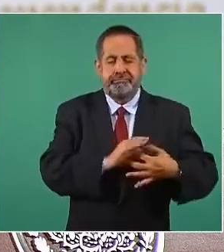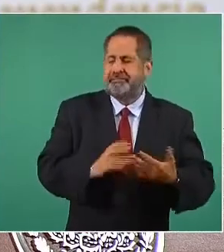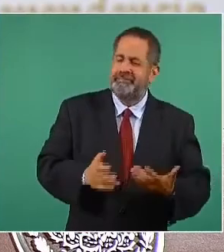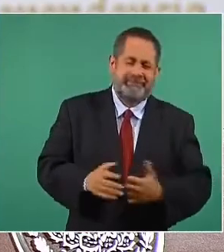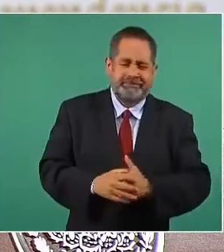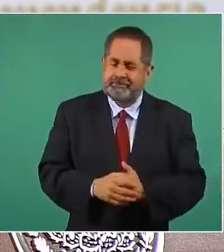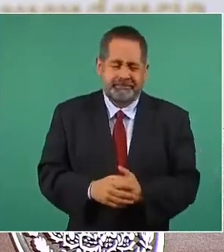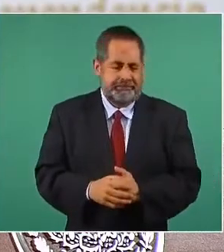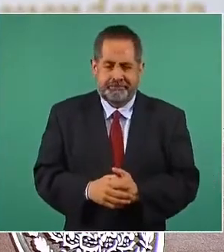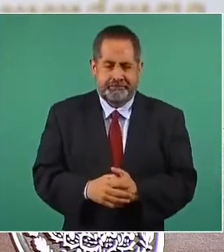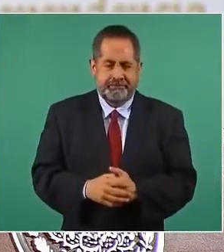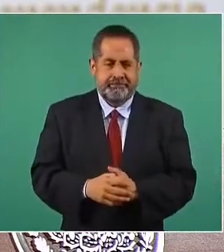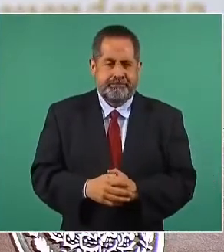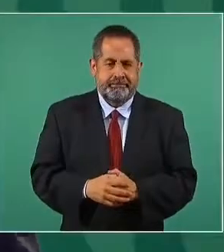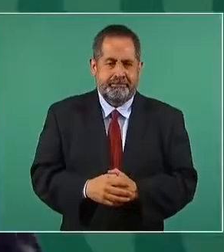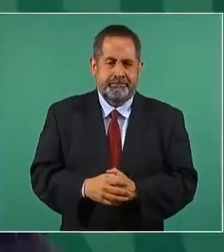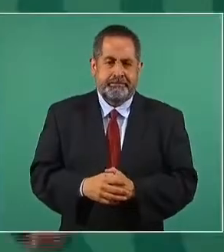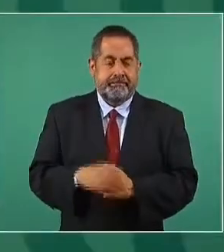Entonces,